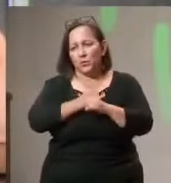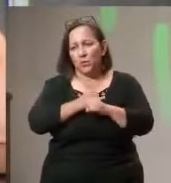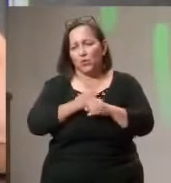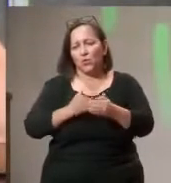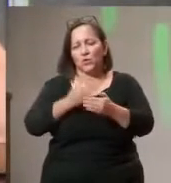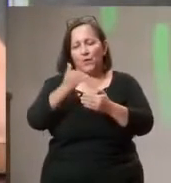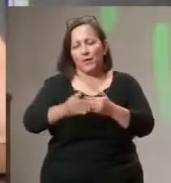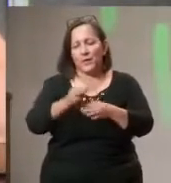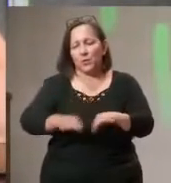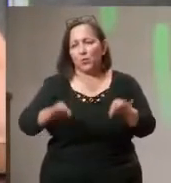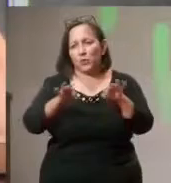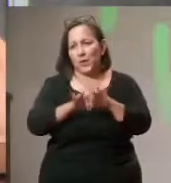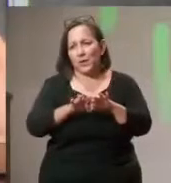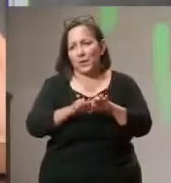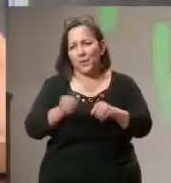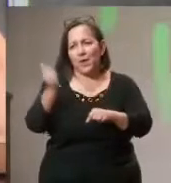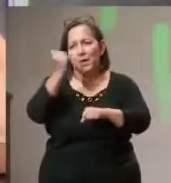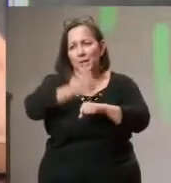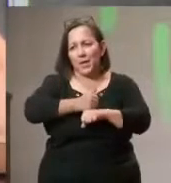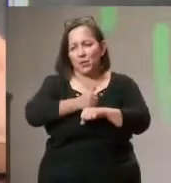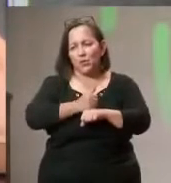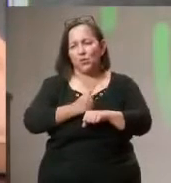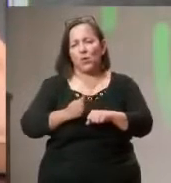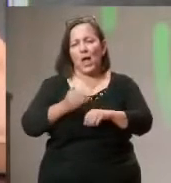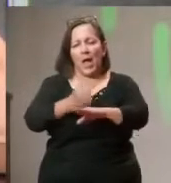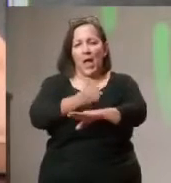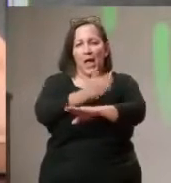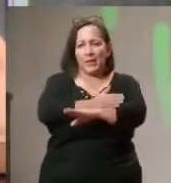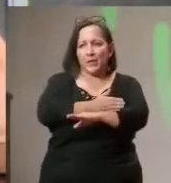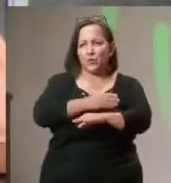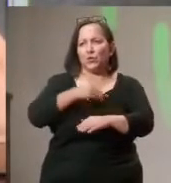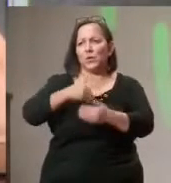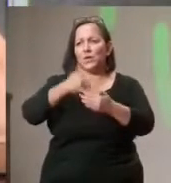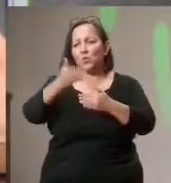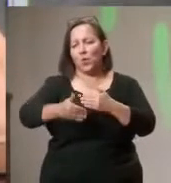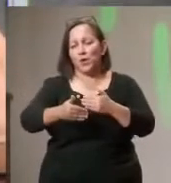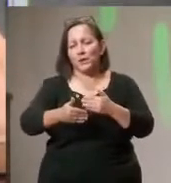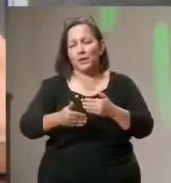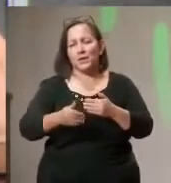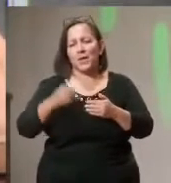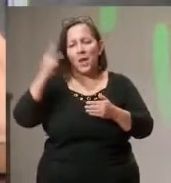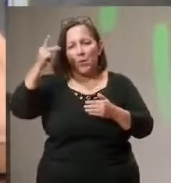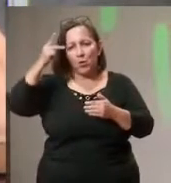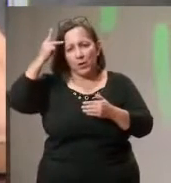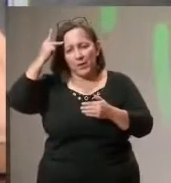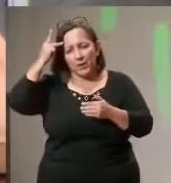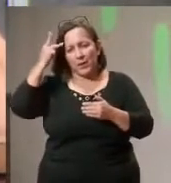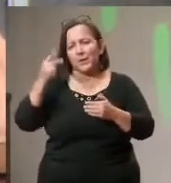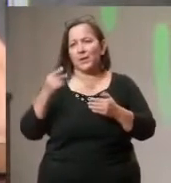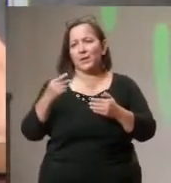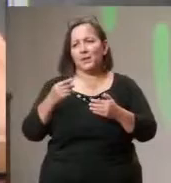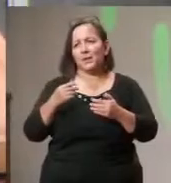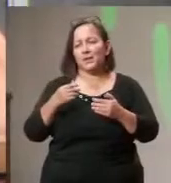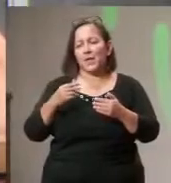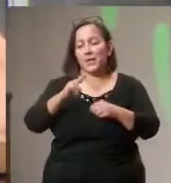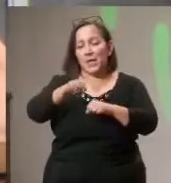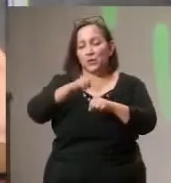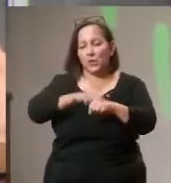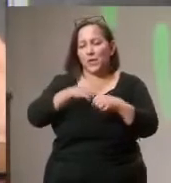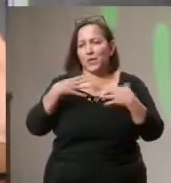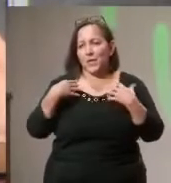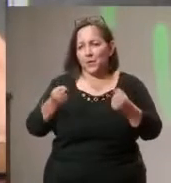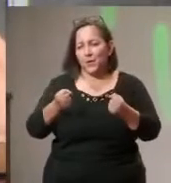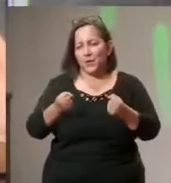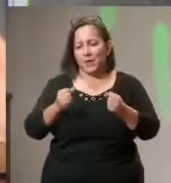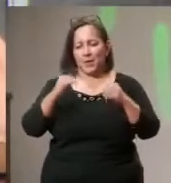considero importantes y que marcaron un antes y un después fue la firma de la Política Nacional de Saneamiento, que viene a hacer